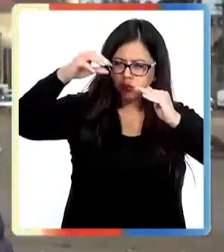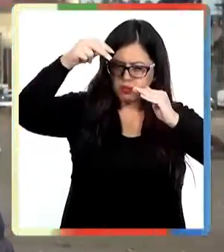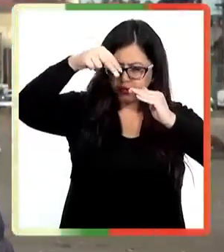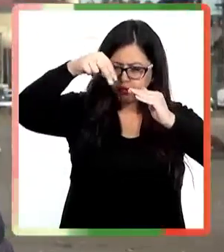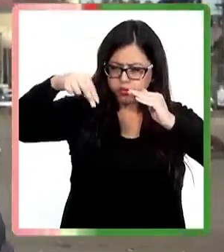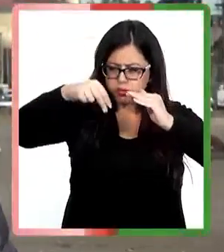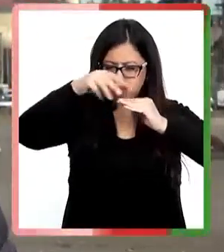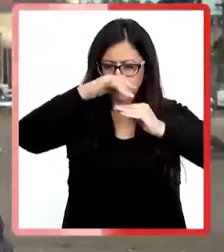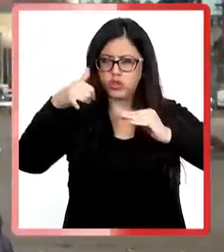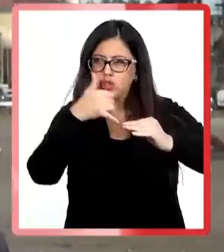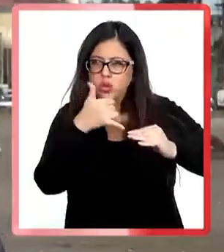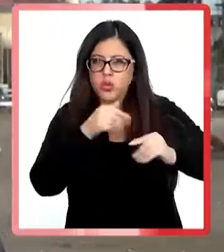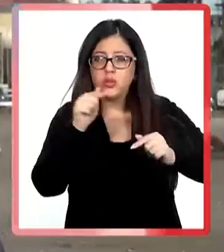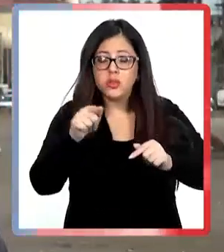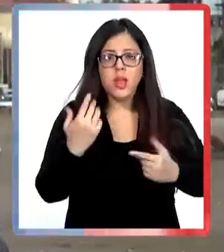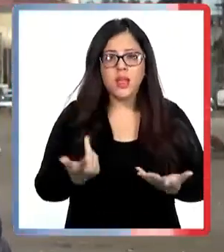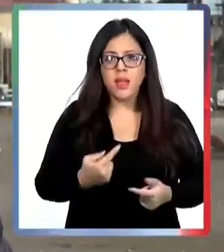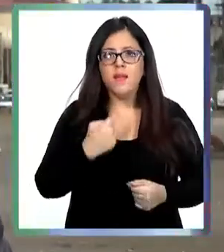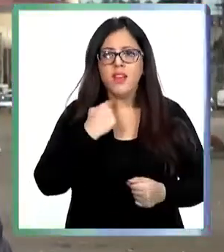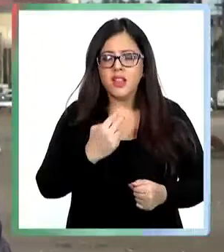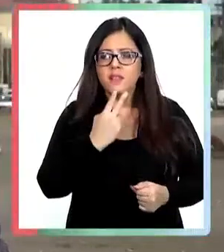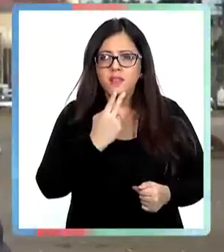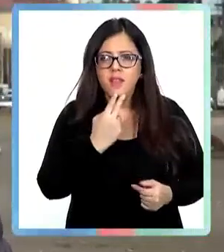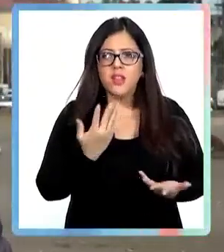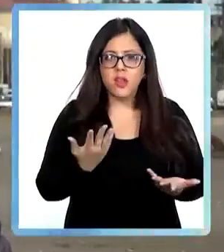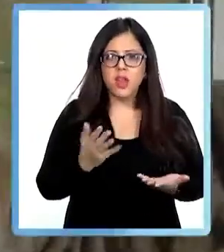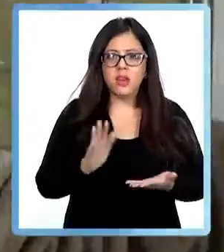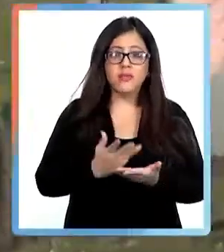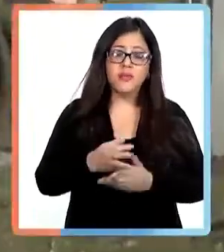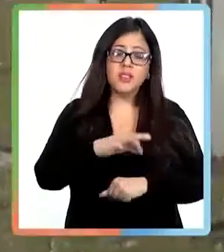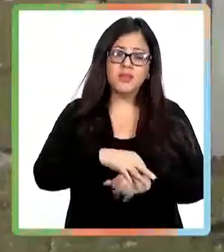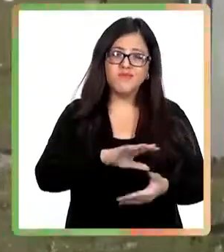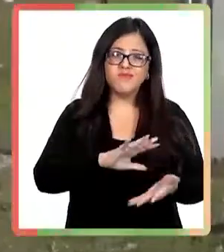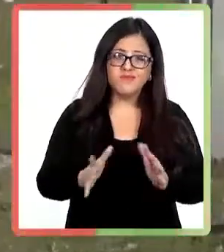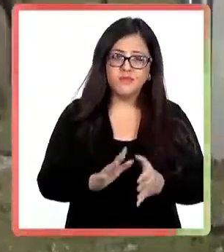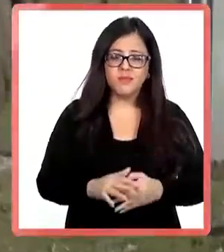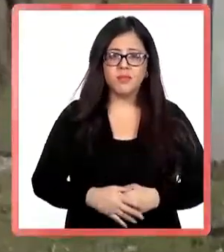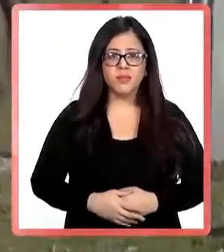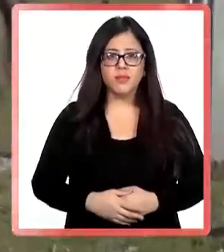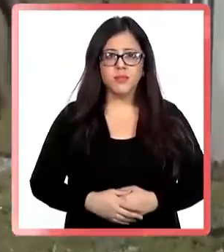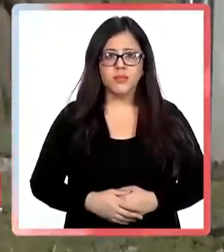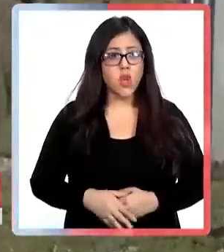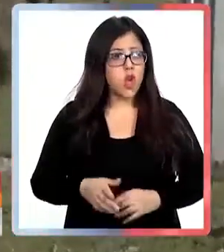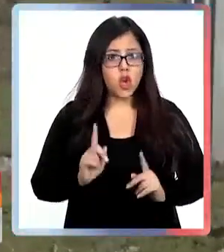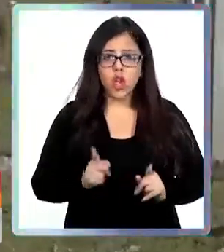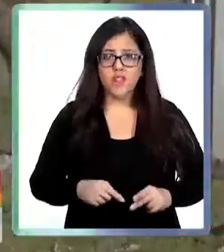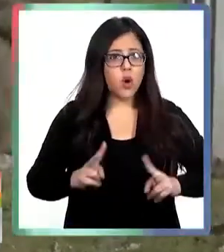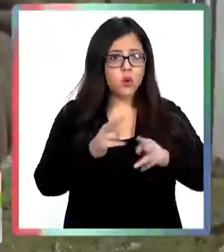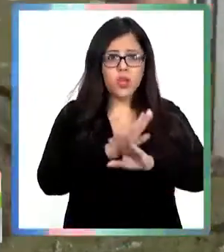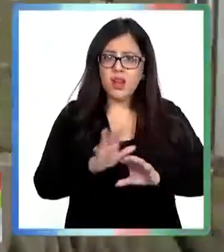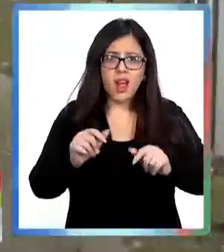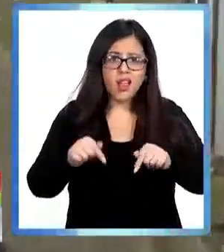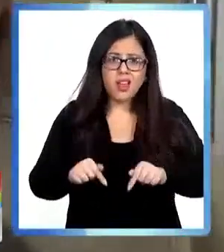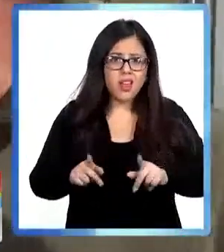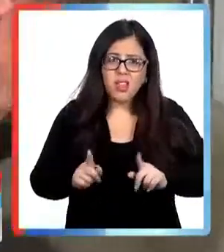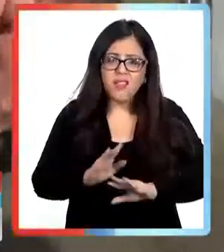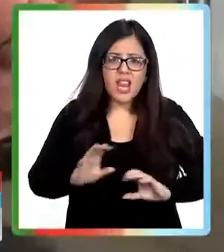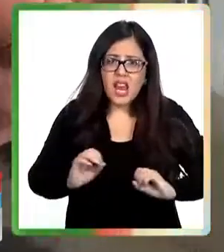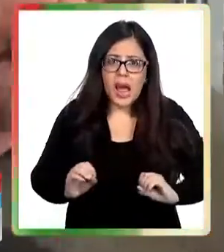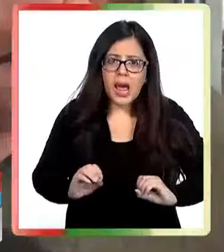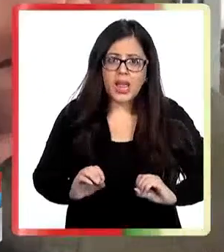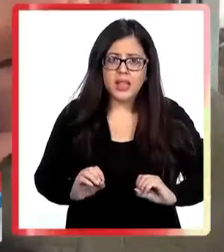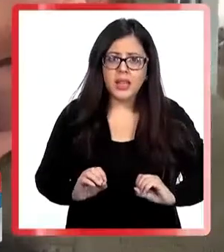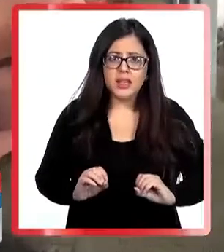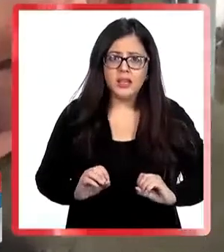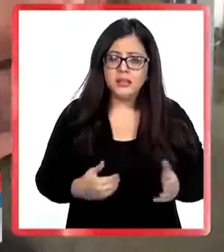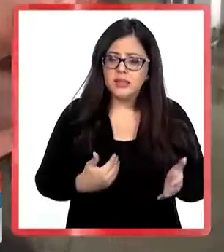tenemos las consecuencias de estar viviendo con una salud a media, ¿no? No deberían haber construido nada acá, nada en el sector, nada, ni donde estamos viendo